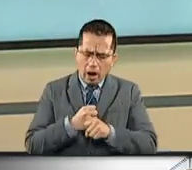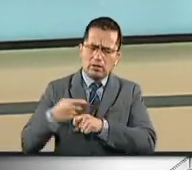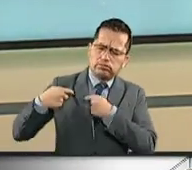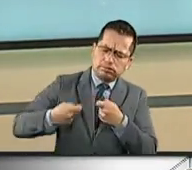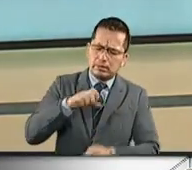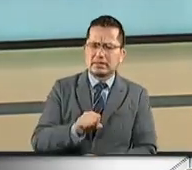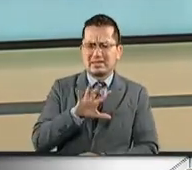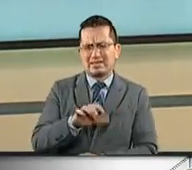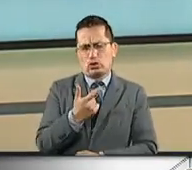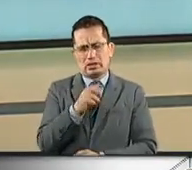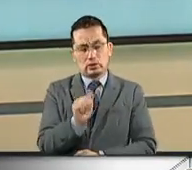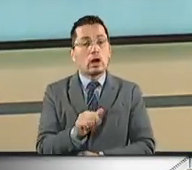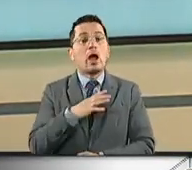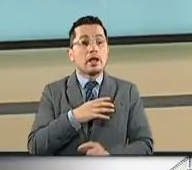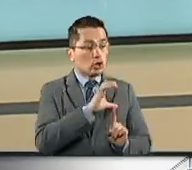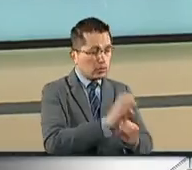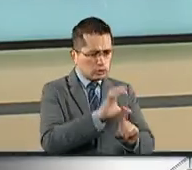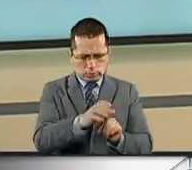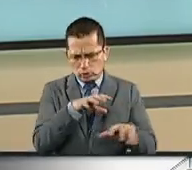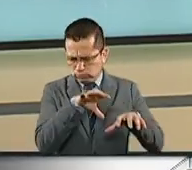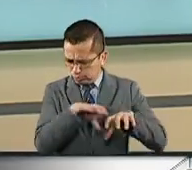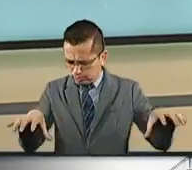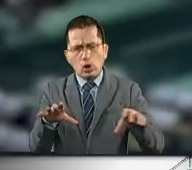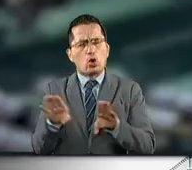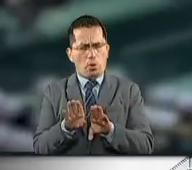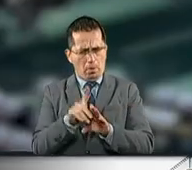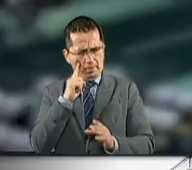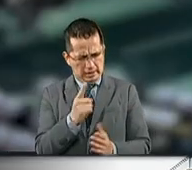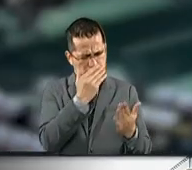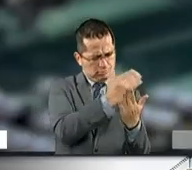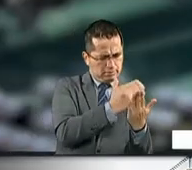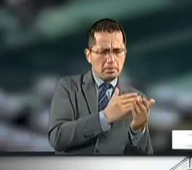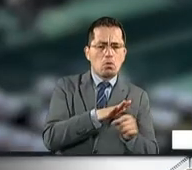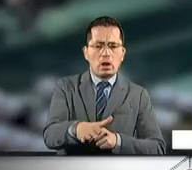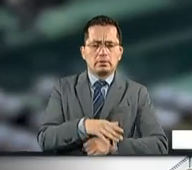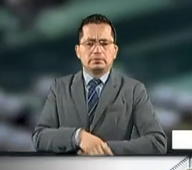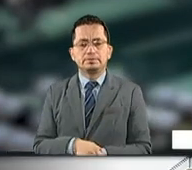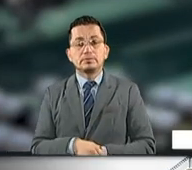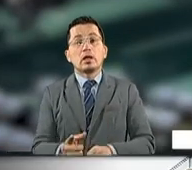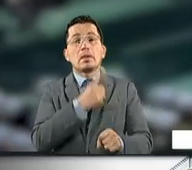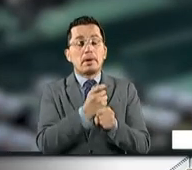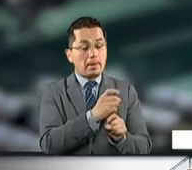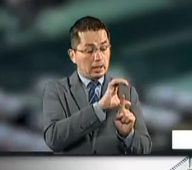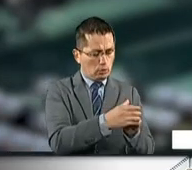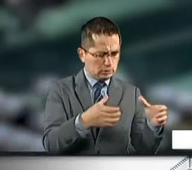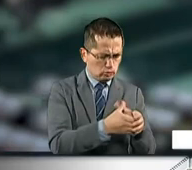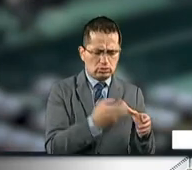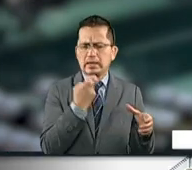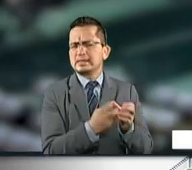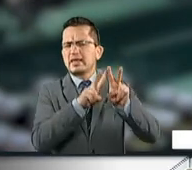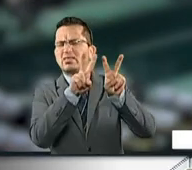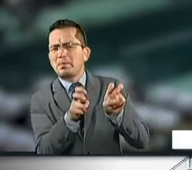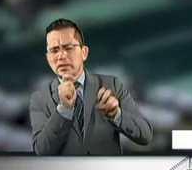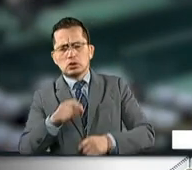avalado por la comisión permanente quedaron de la siguiente manera mire Vamos a repasar la primera comisión dedicada a asuntos de